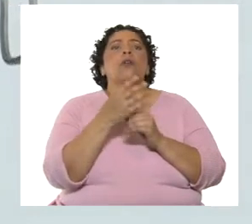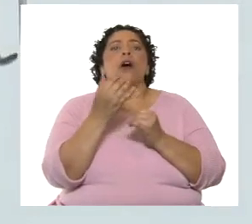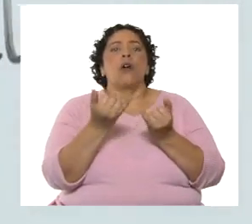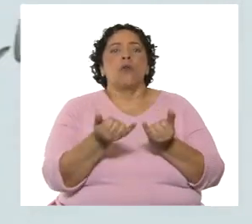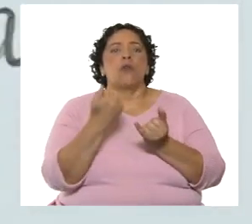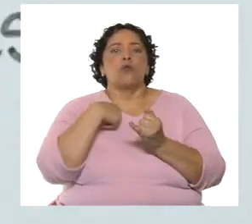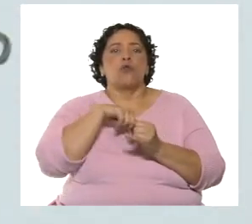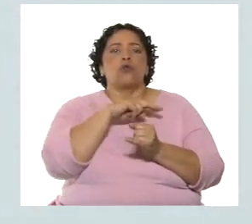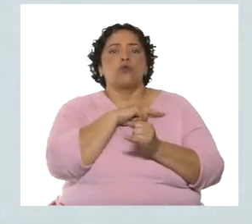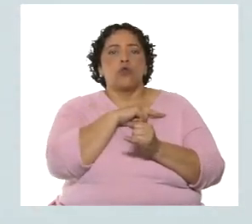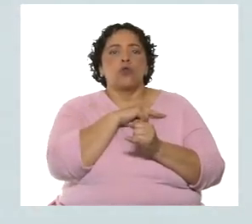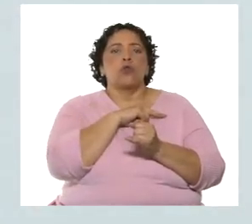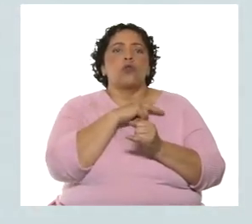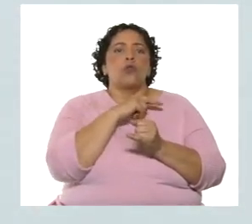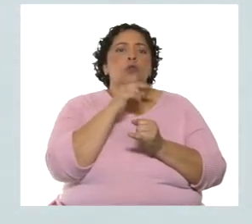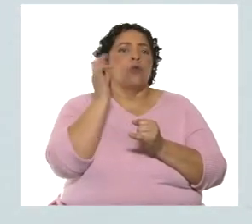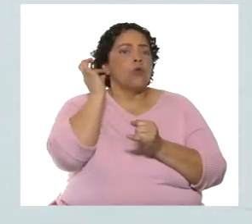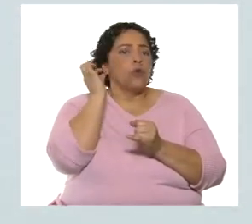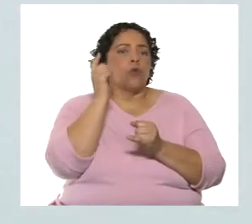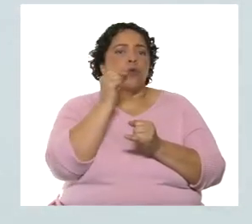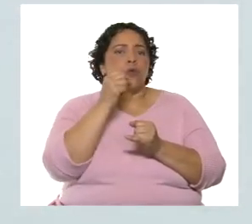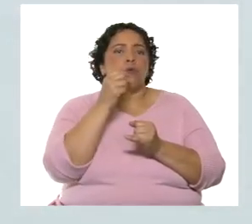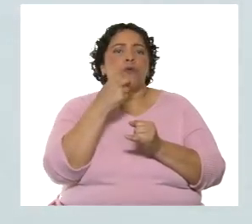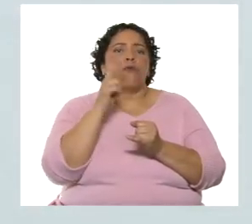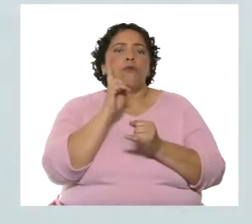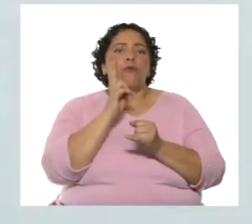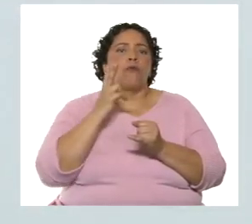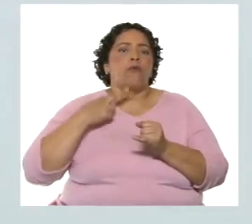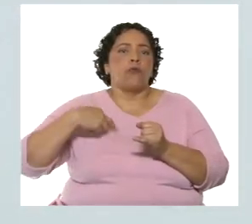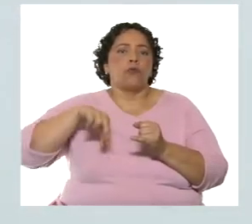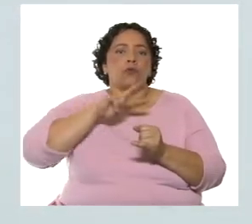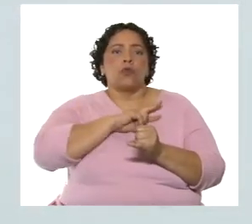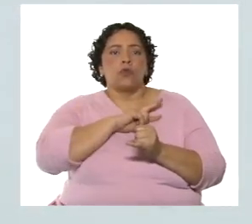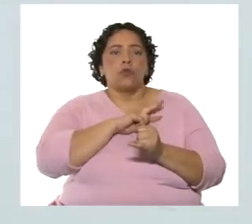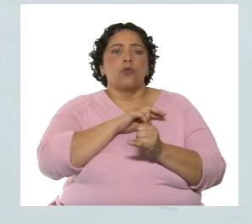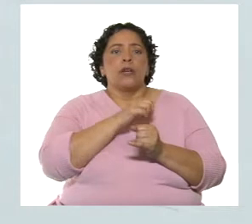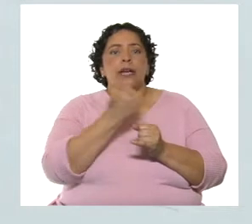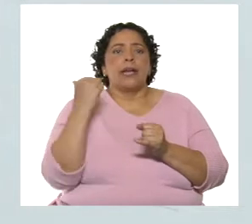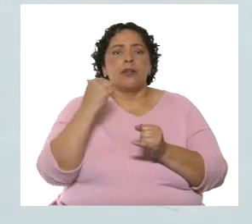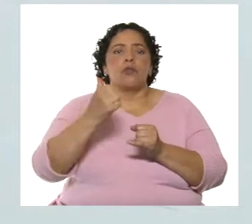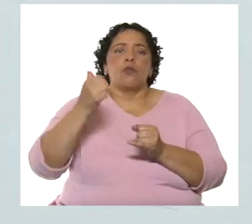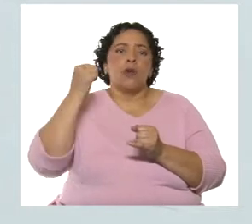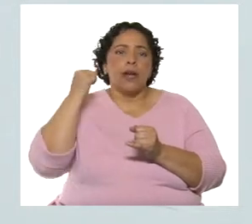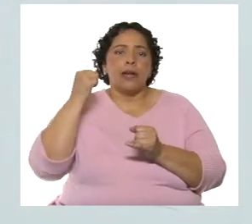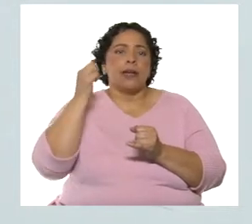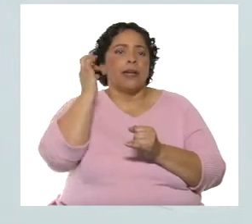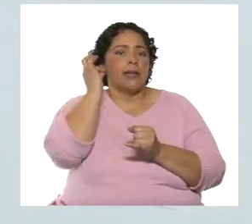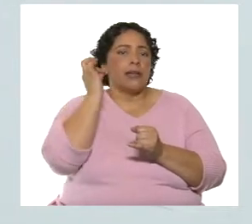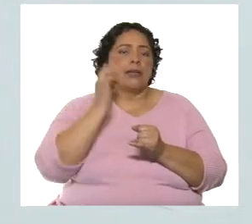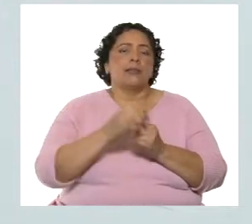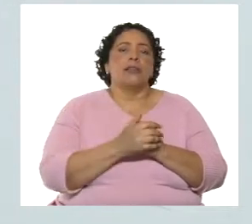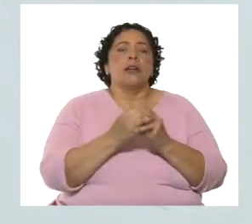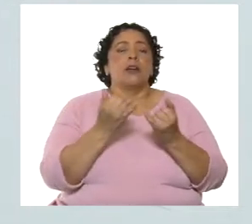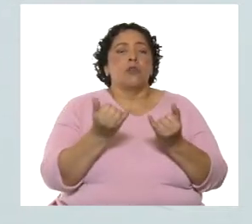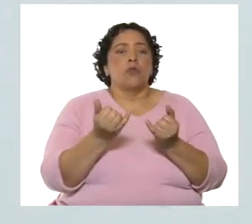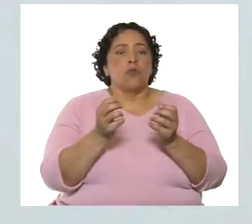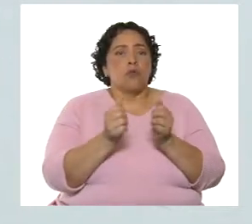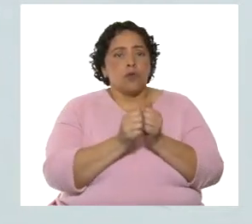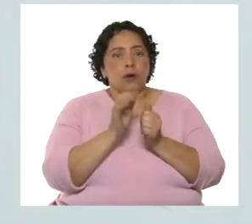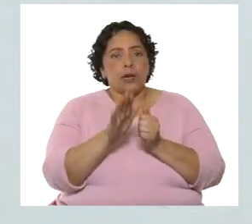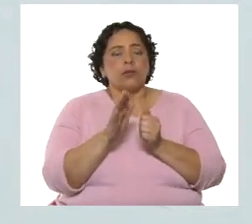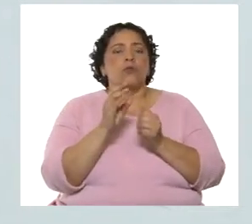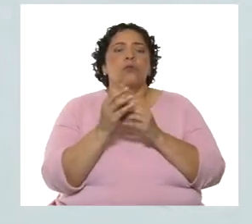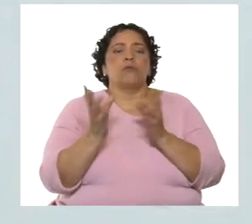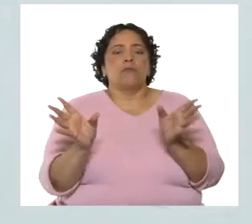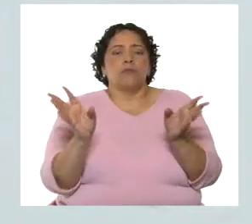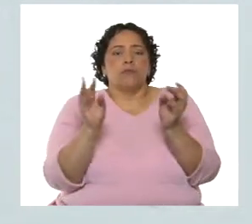plural nosotros, nosotras, vosotros, vosotras y ellos, ellas. Y con esos pronombres vamos a conjugar